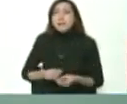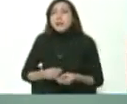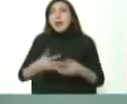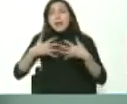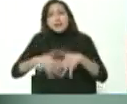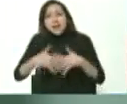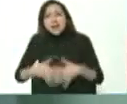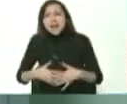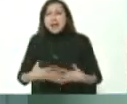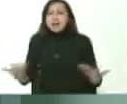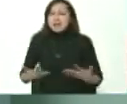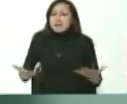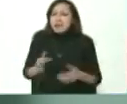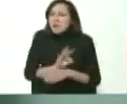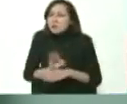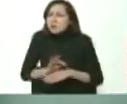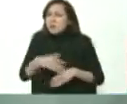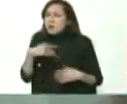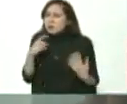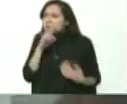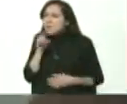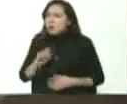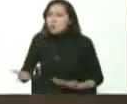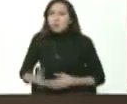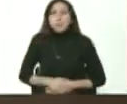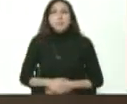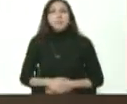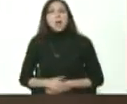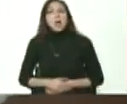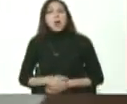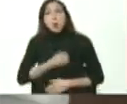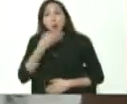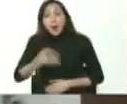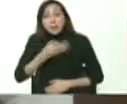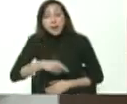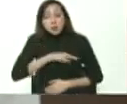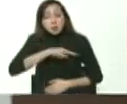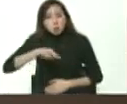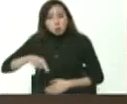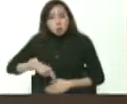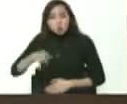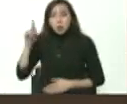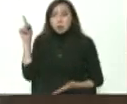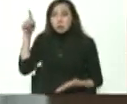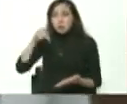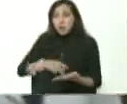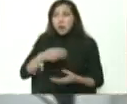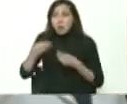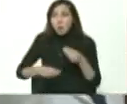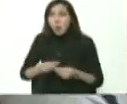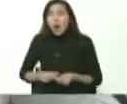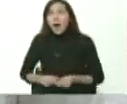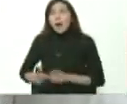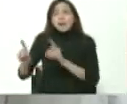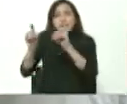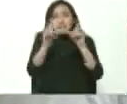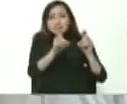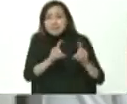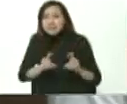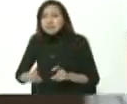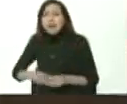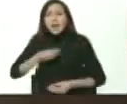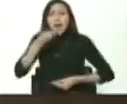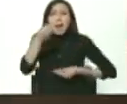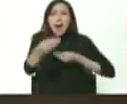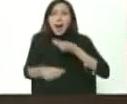el funcionamiento. Doctor. Buenas tardes, presidente. En este centro vamos a efectuar varios exámenes de alta tecnología, donde vamos a estar